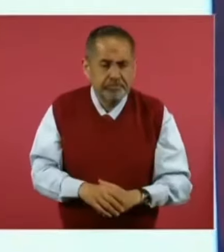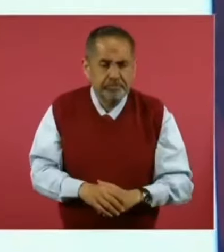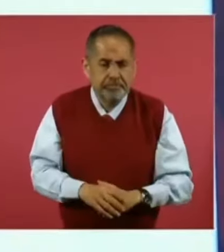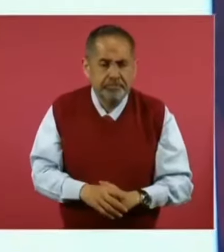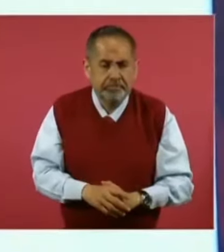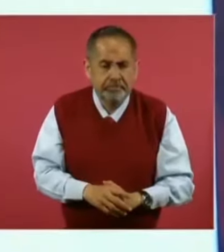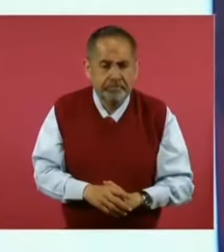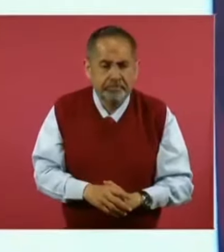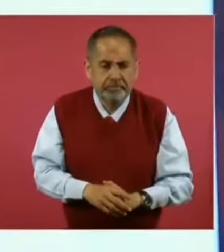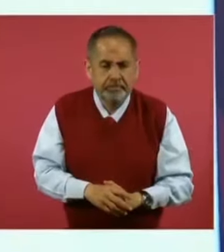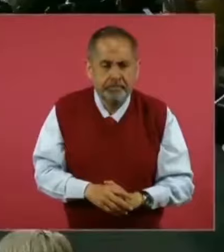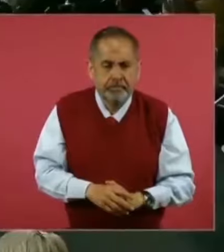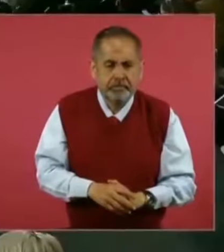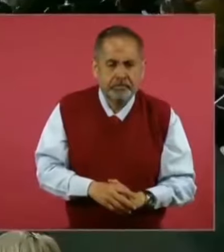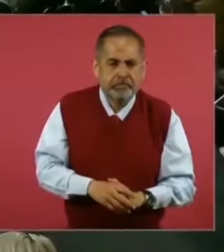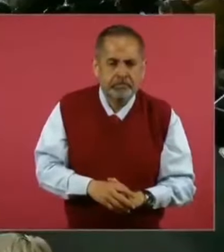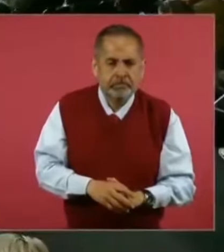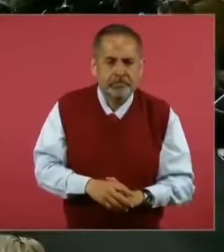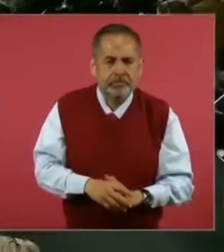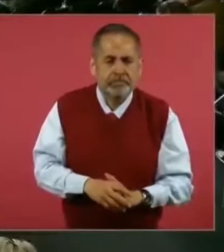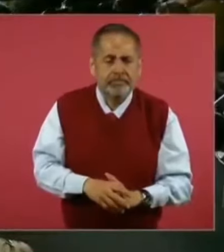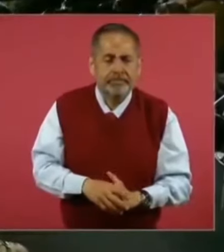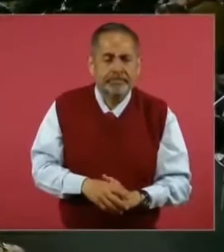Soy partidario